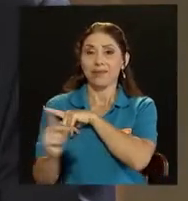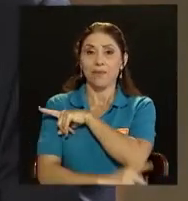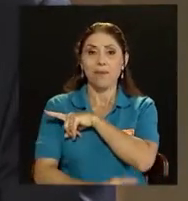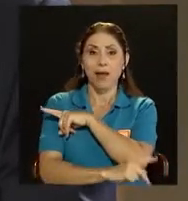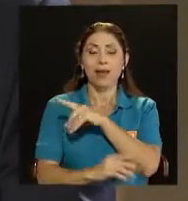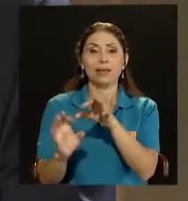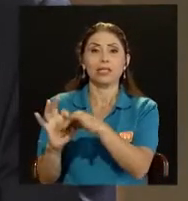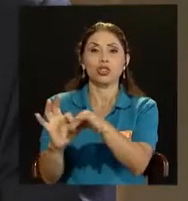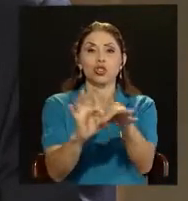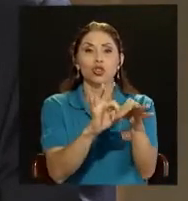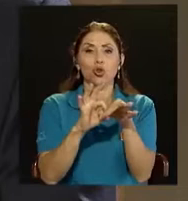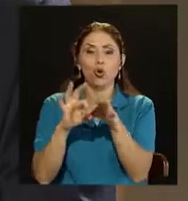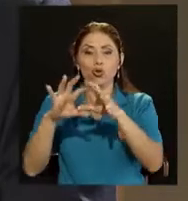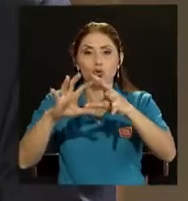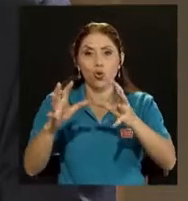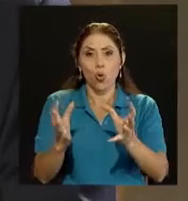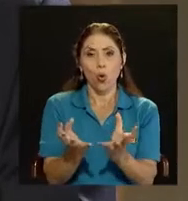vean efectivamente